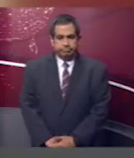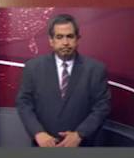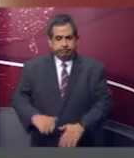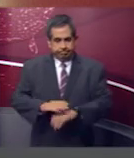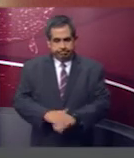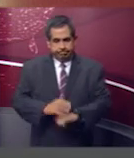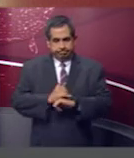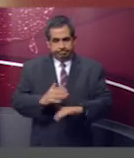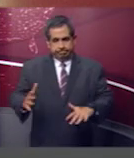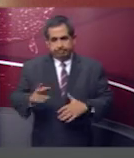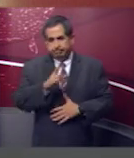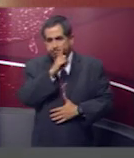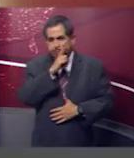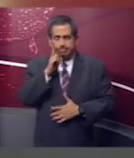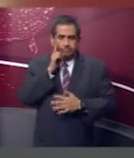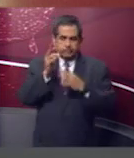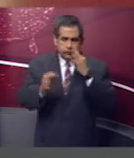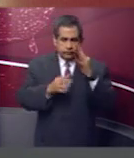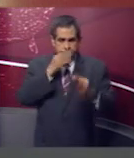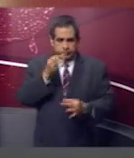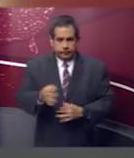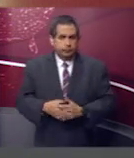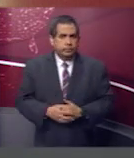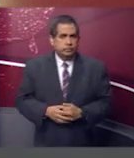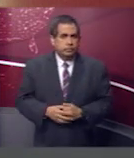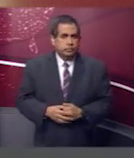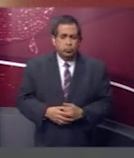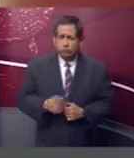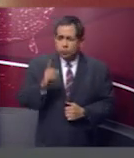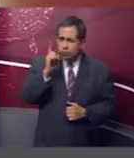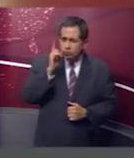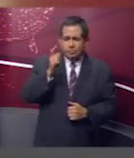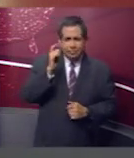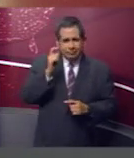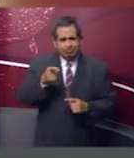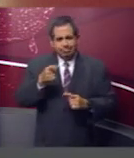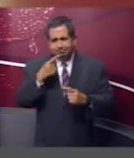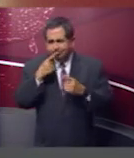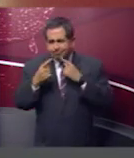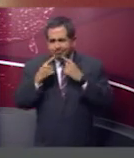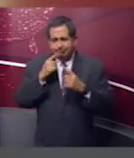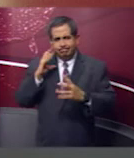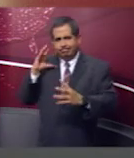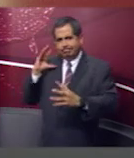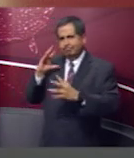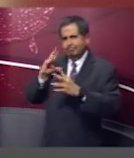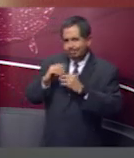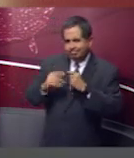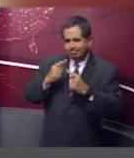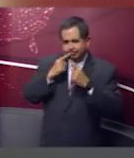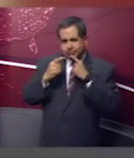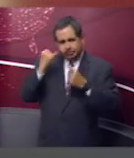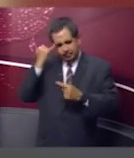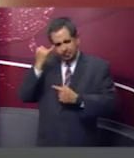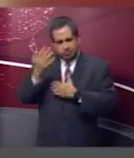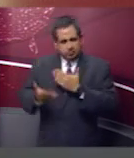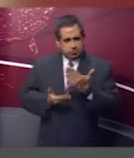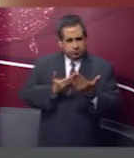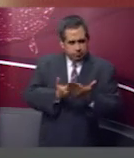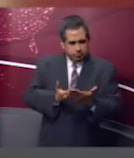Estamos de regreso con usted aquí en Noticias del Congreso. Uno de los asuntos ampliamente debatidos y presentadas muchas propuestas